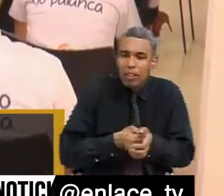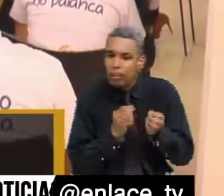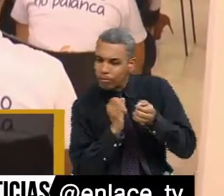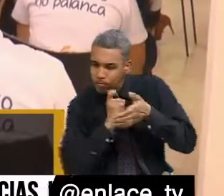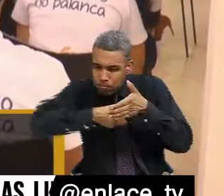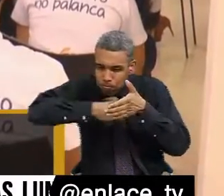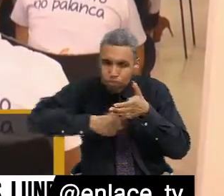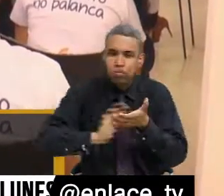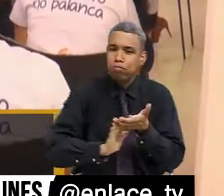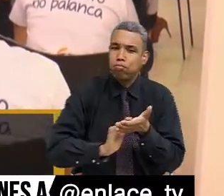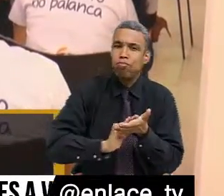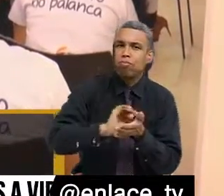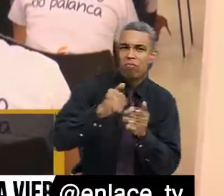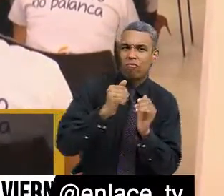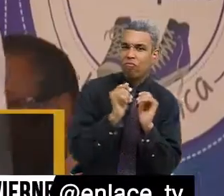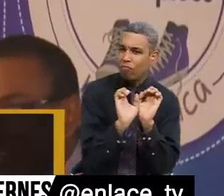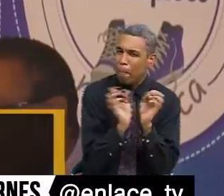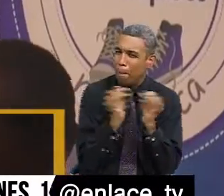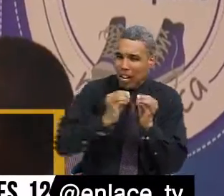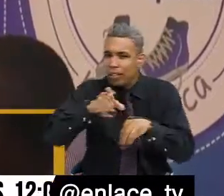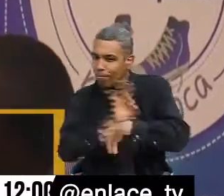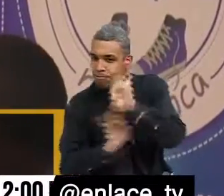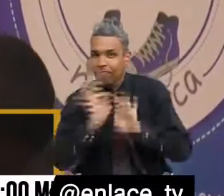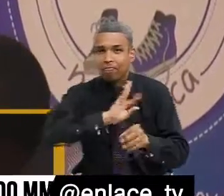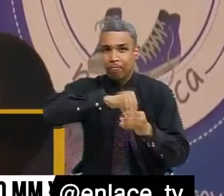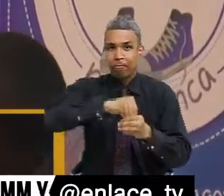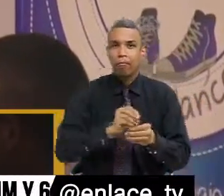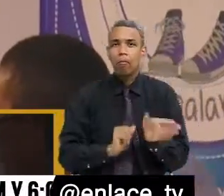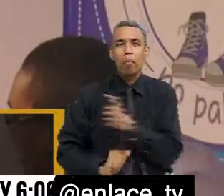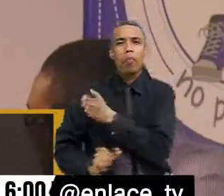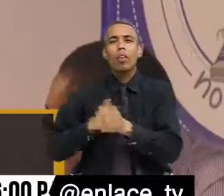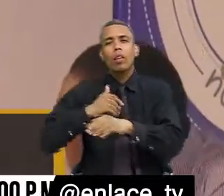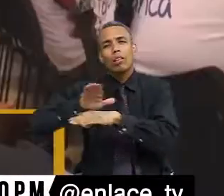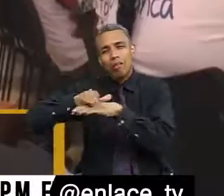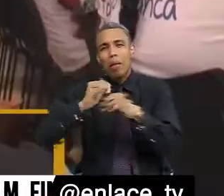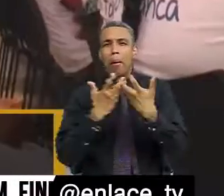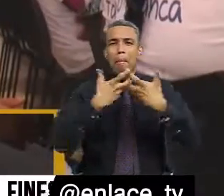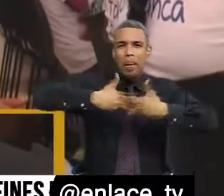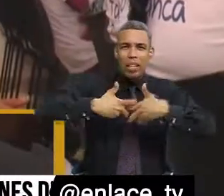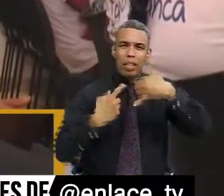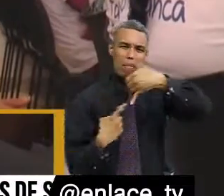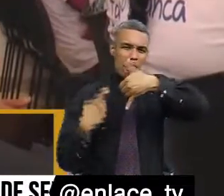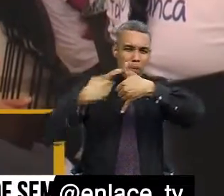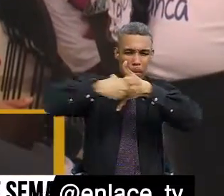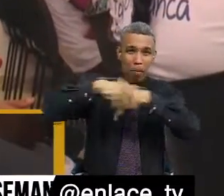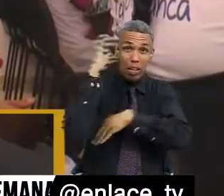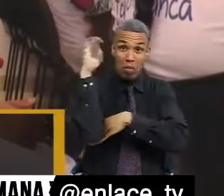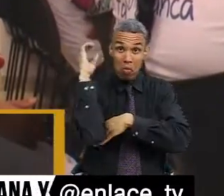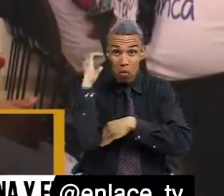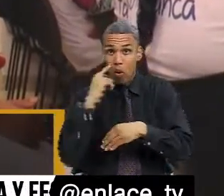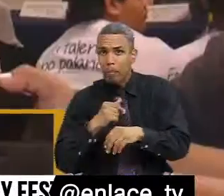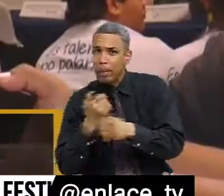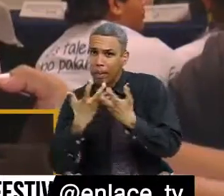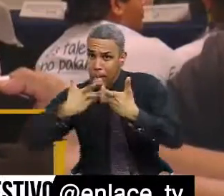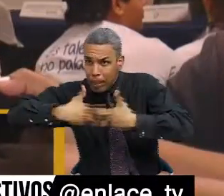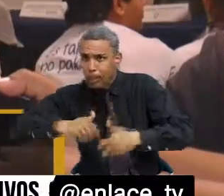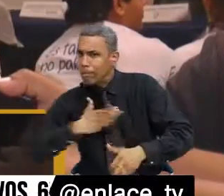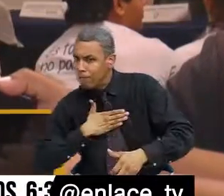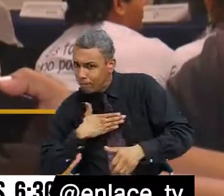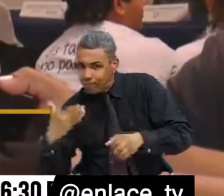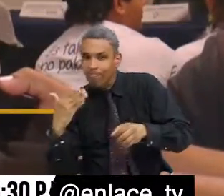ministerio y el programa Colombia Joven se hizo un llamado a las empresas para que se vinculen y así puedan acceder a los beneficios otorgados por el gobierno. El